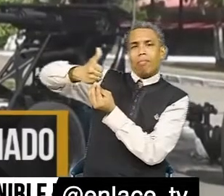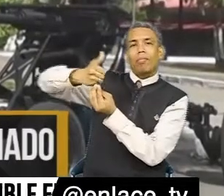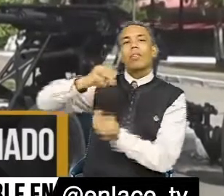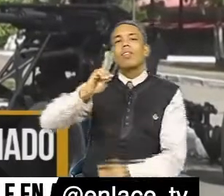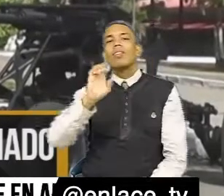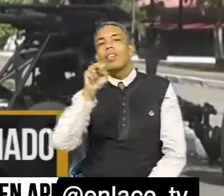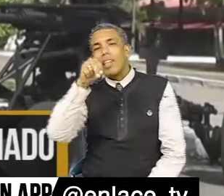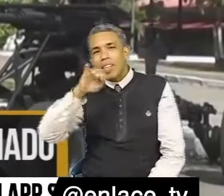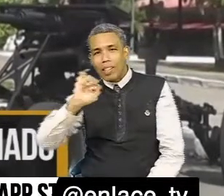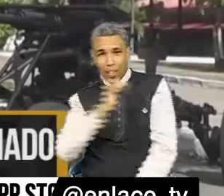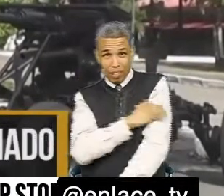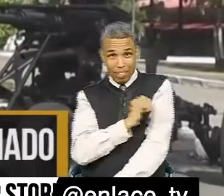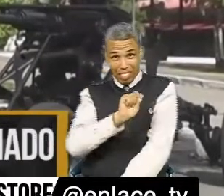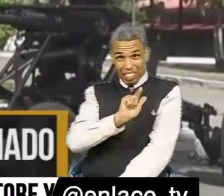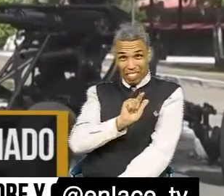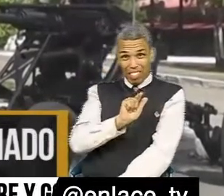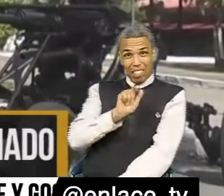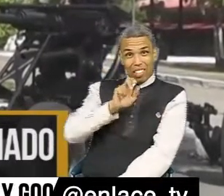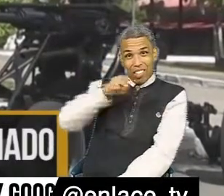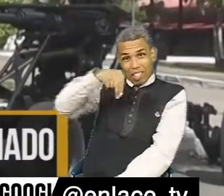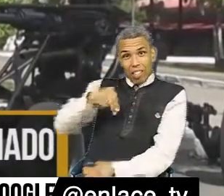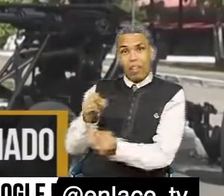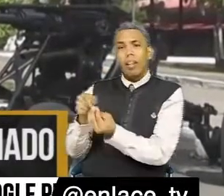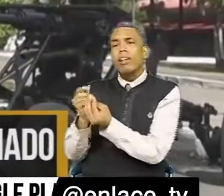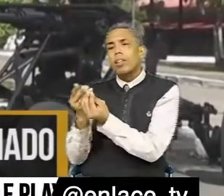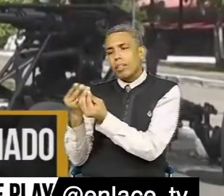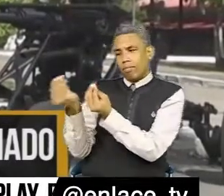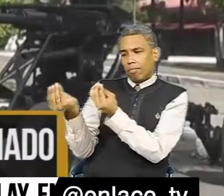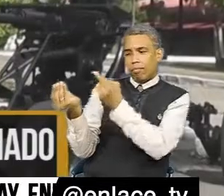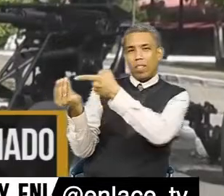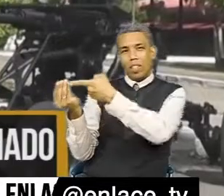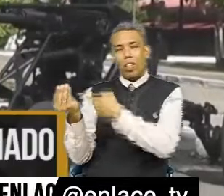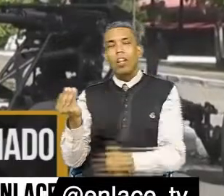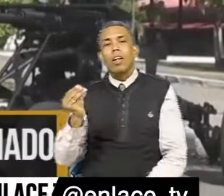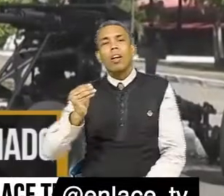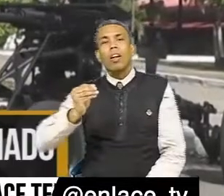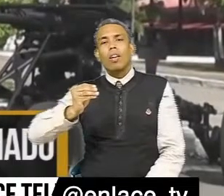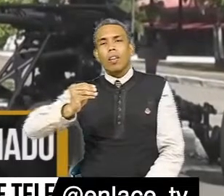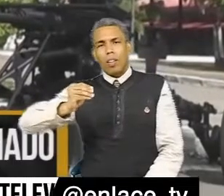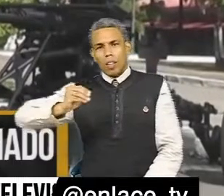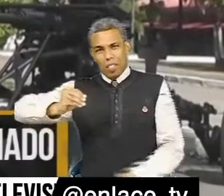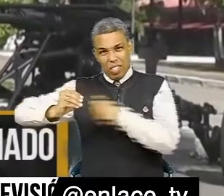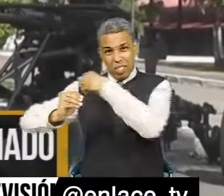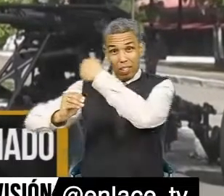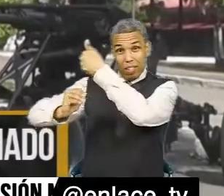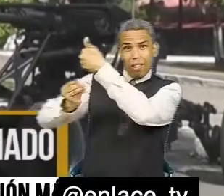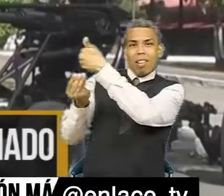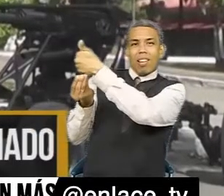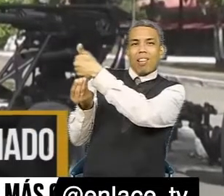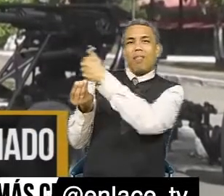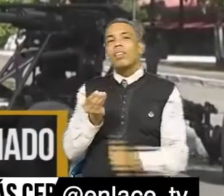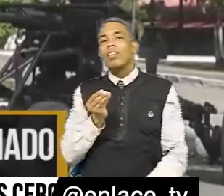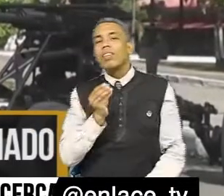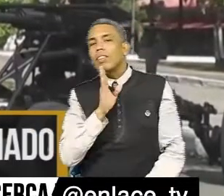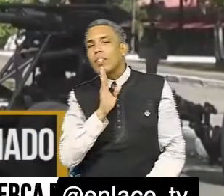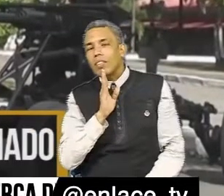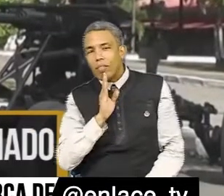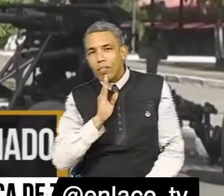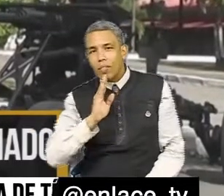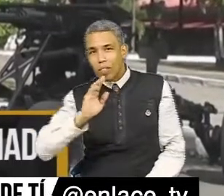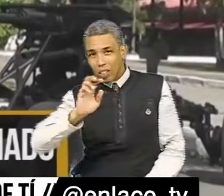delinque del departamento de arenal tenemos el frente luis jose en solano sepúlveda cuyo cabecilla es alias